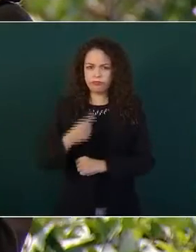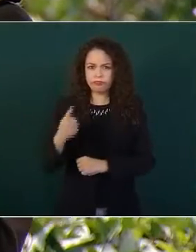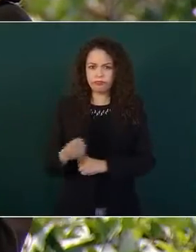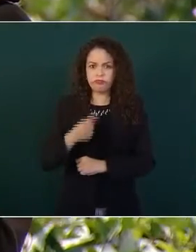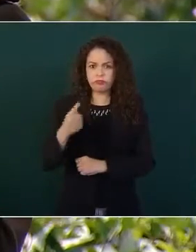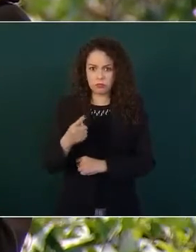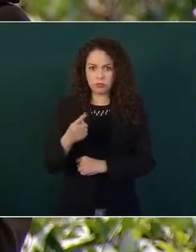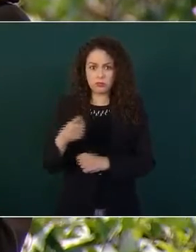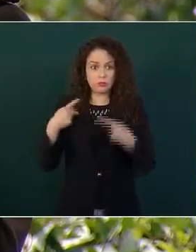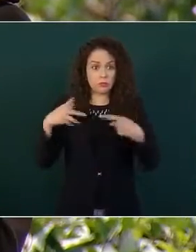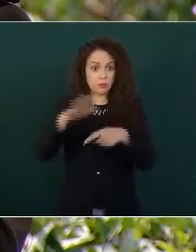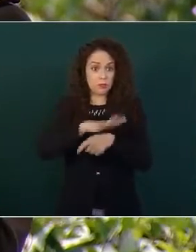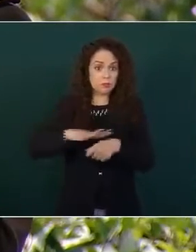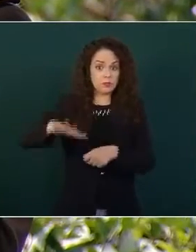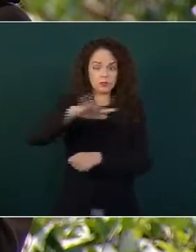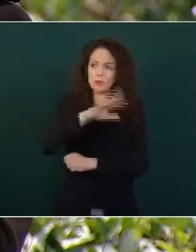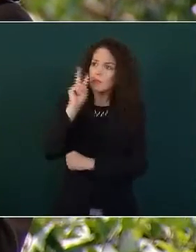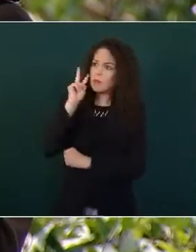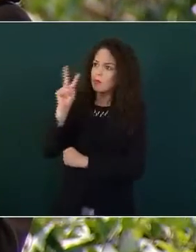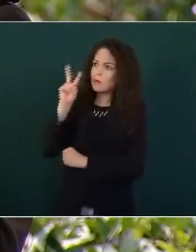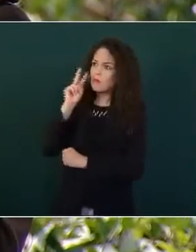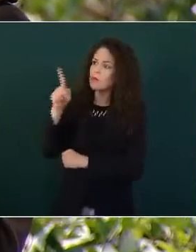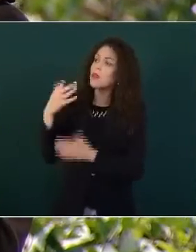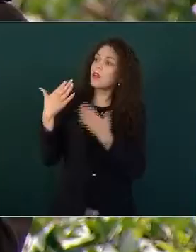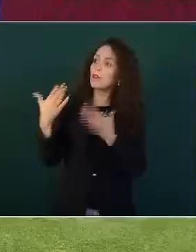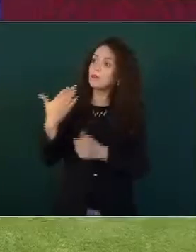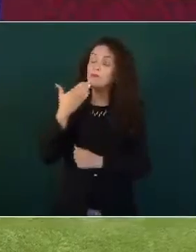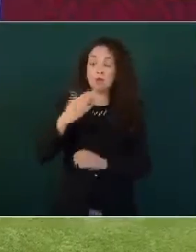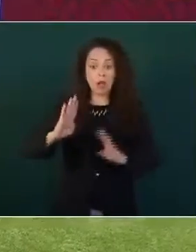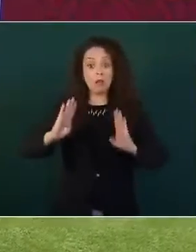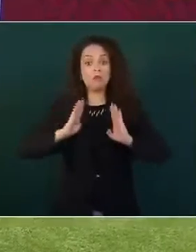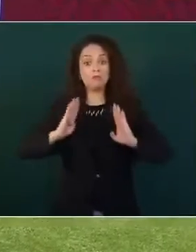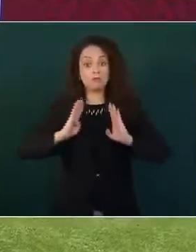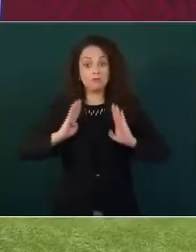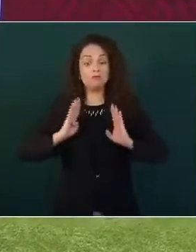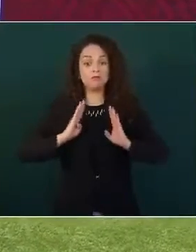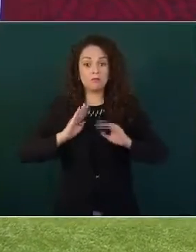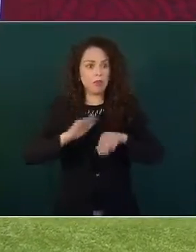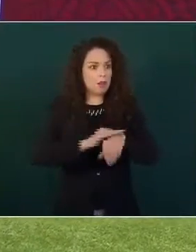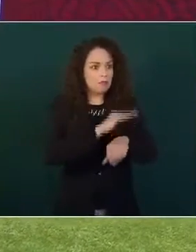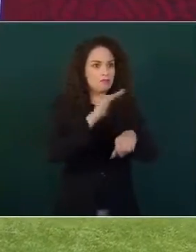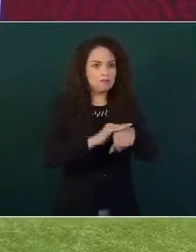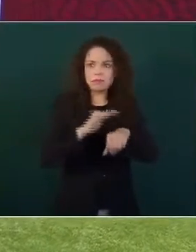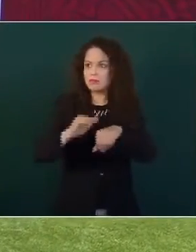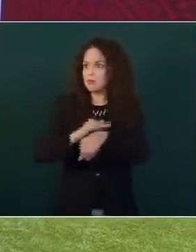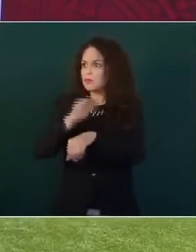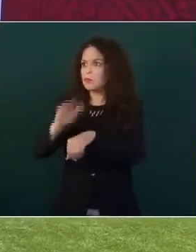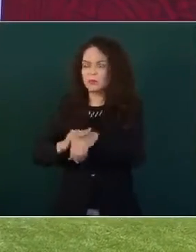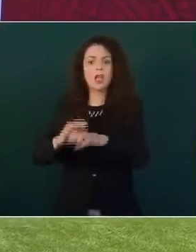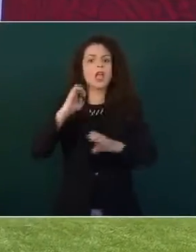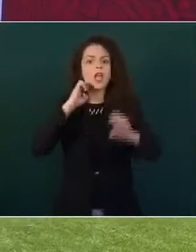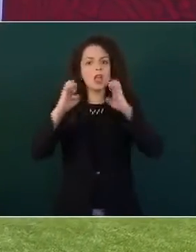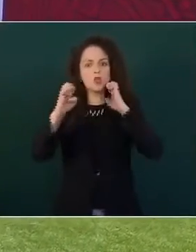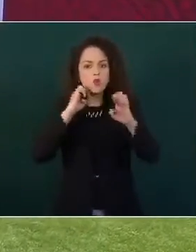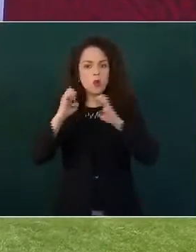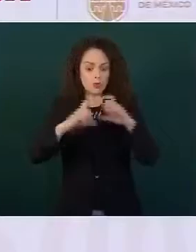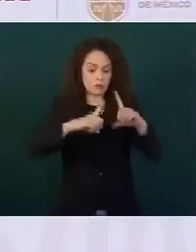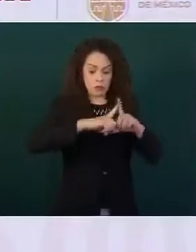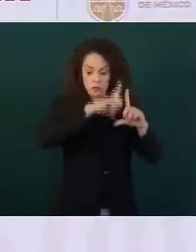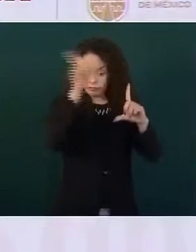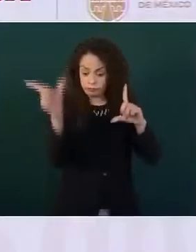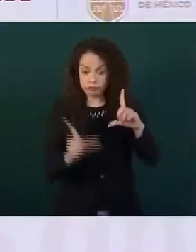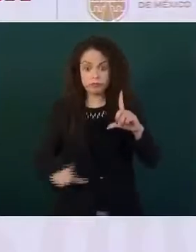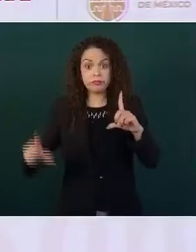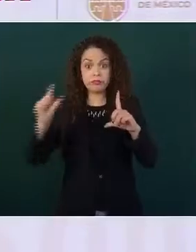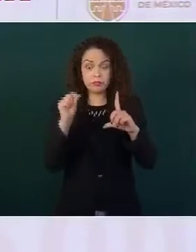de México a la labor del Ejército, calificándolo en diversas encuestas a nivel nacional como una